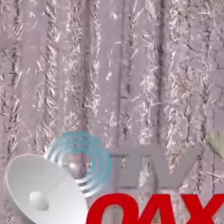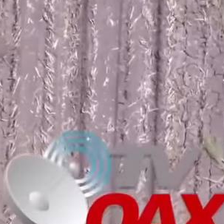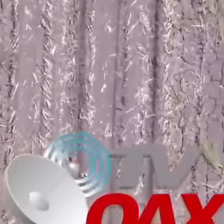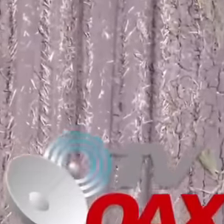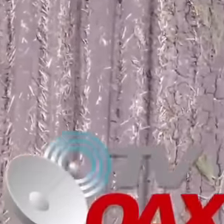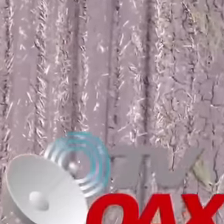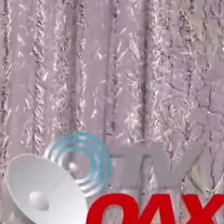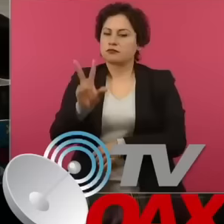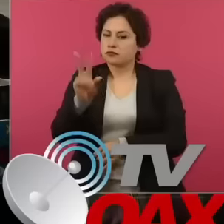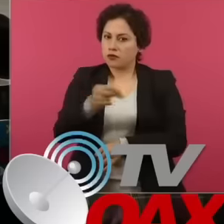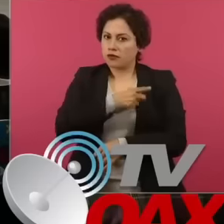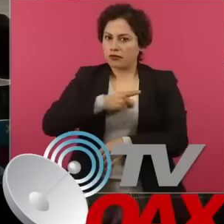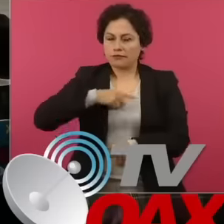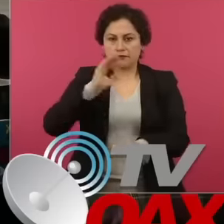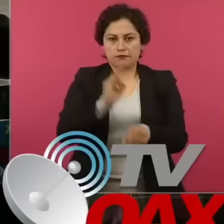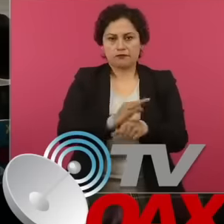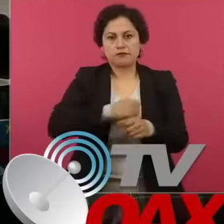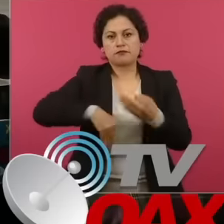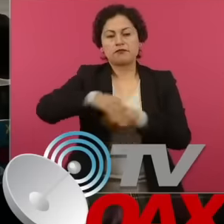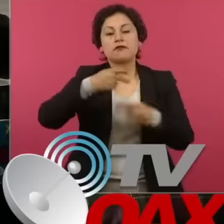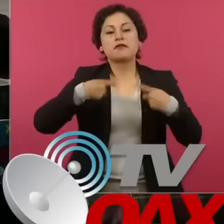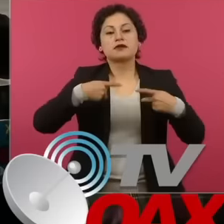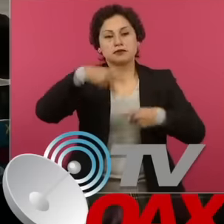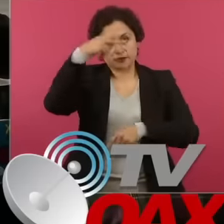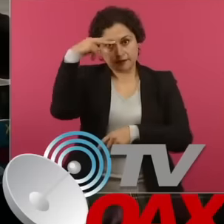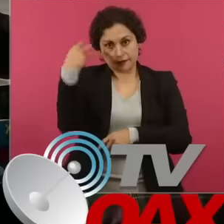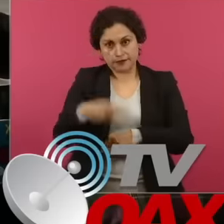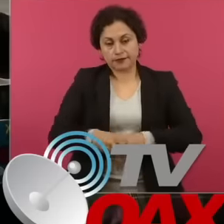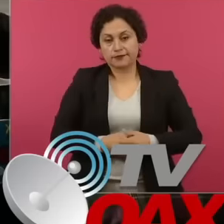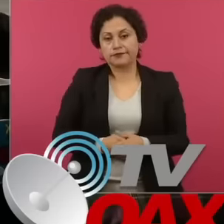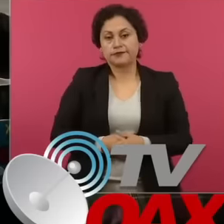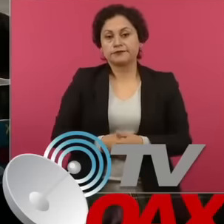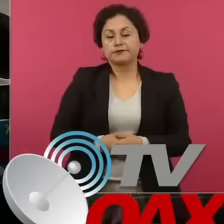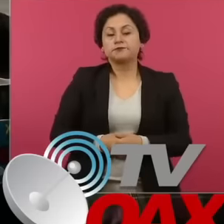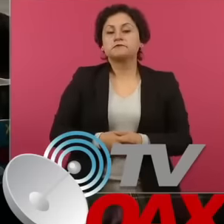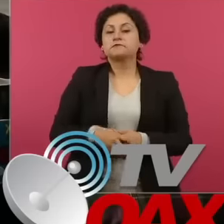es algo, yo creo,